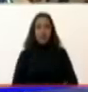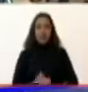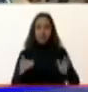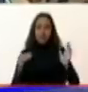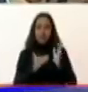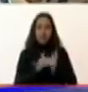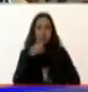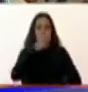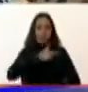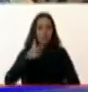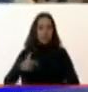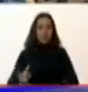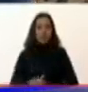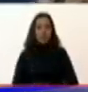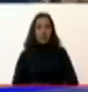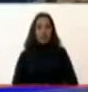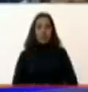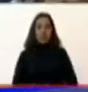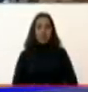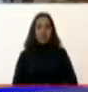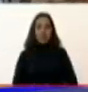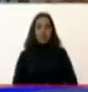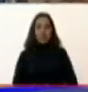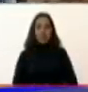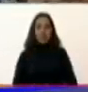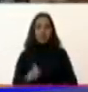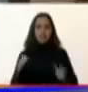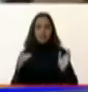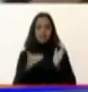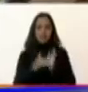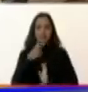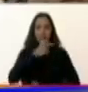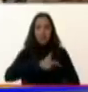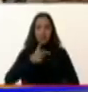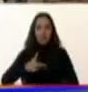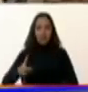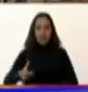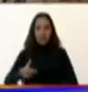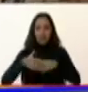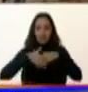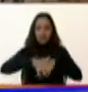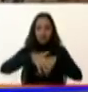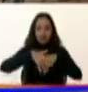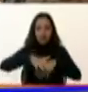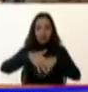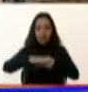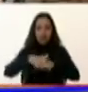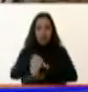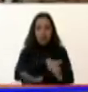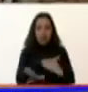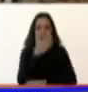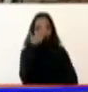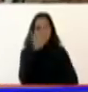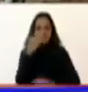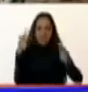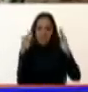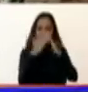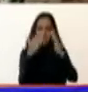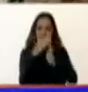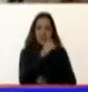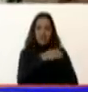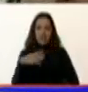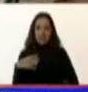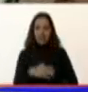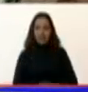personas. Fueron miles de personas que marchamos en la calle, en frente de la Casa Blanca. Y el